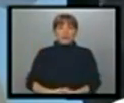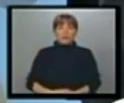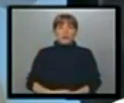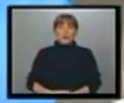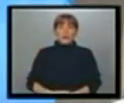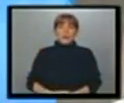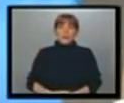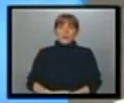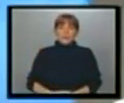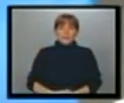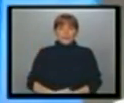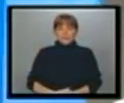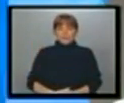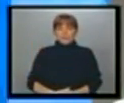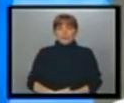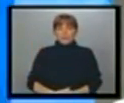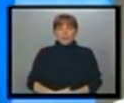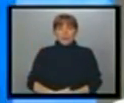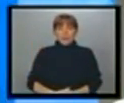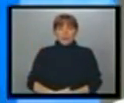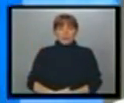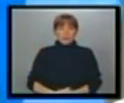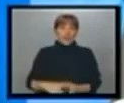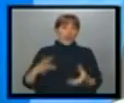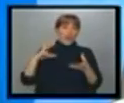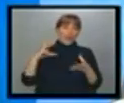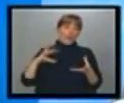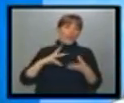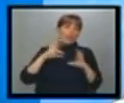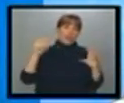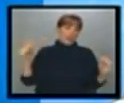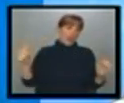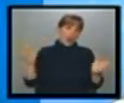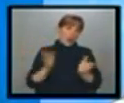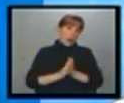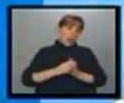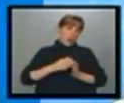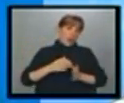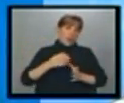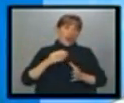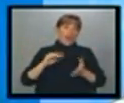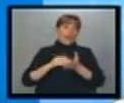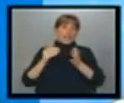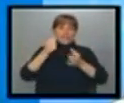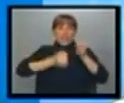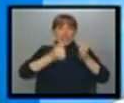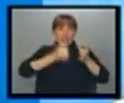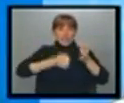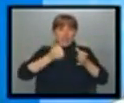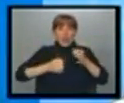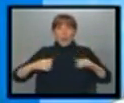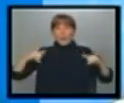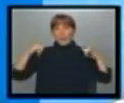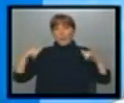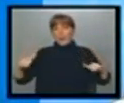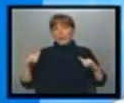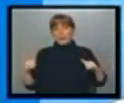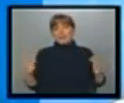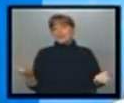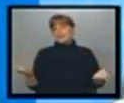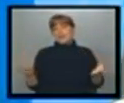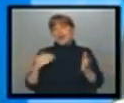impacta en muchas cuestiones, ¿no? Porque la pasta va atada a queso rallado, es caro. Una pizza, obviamente, atada a la